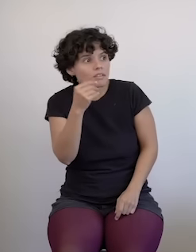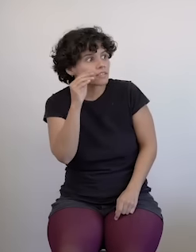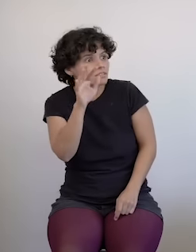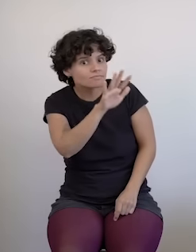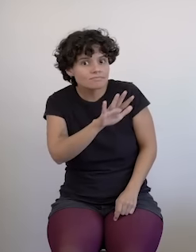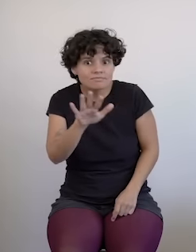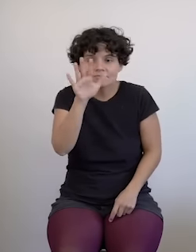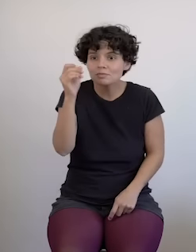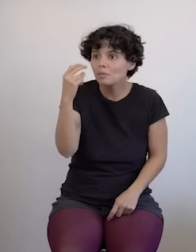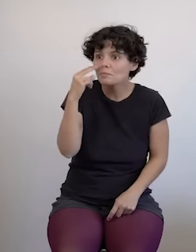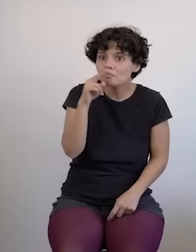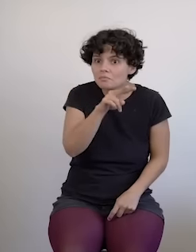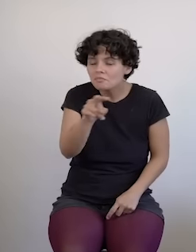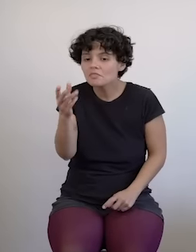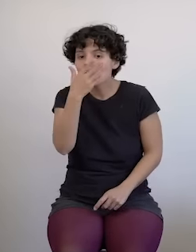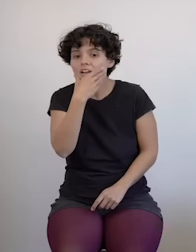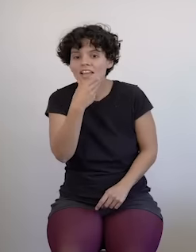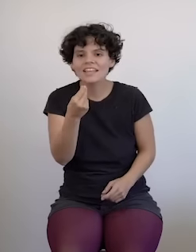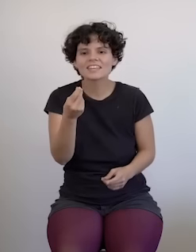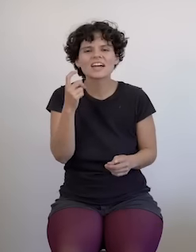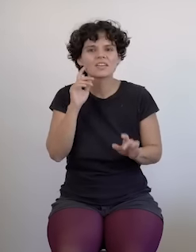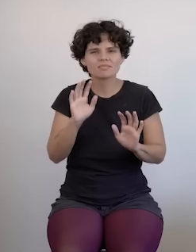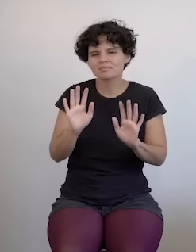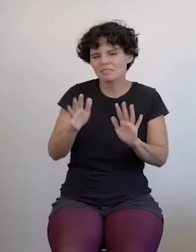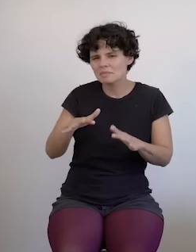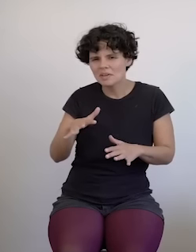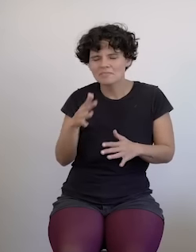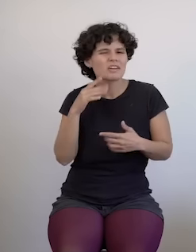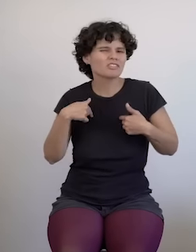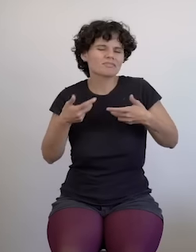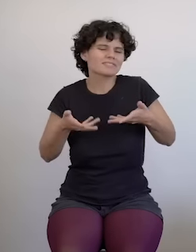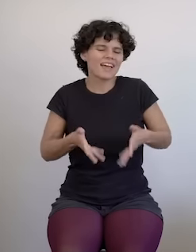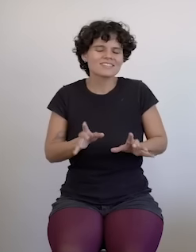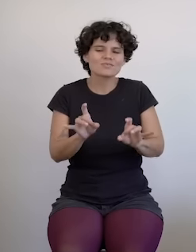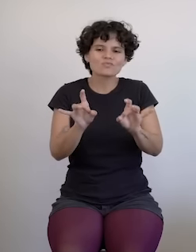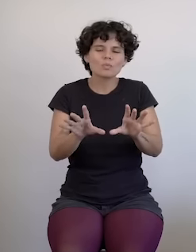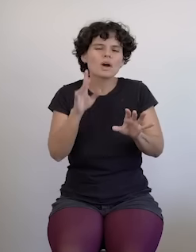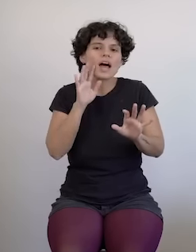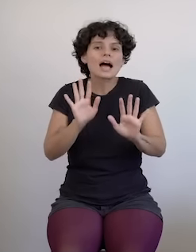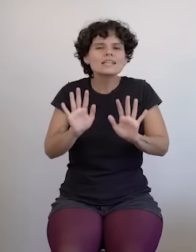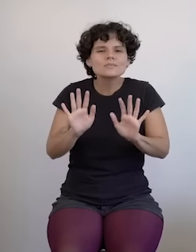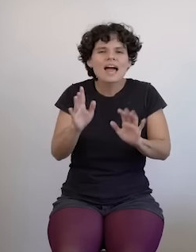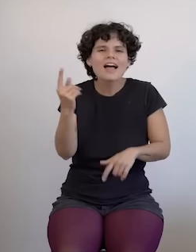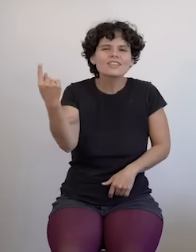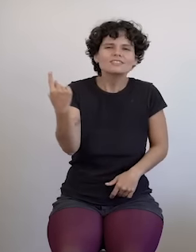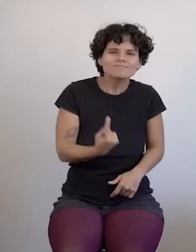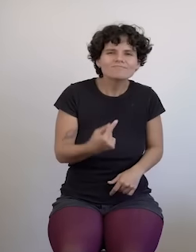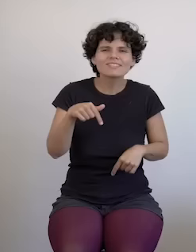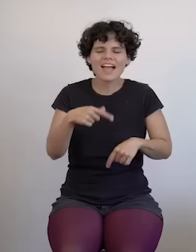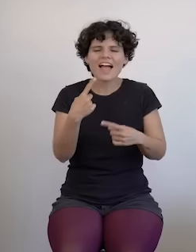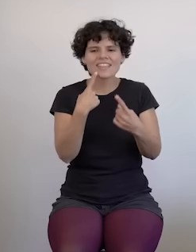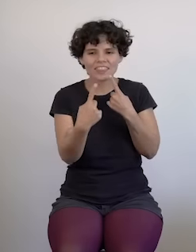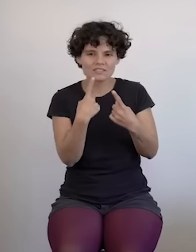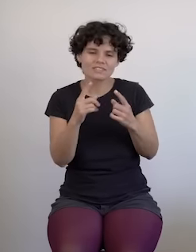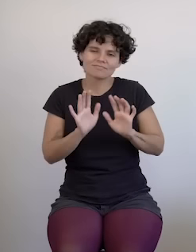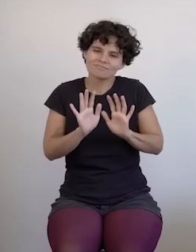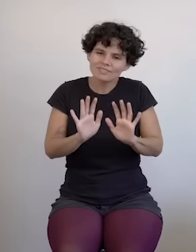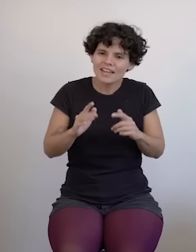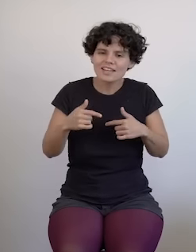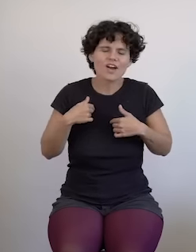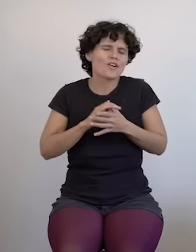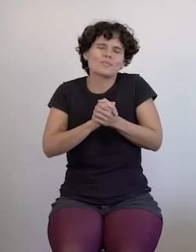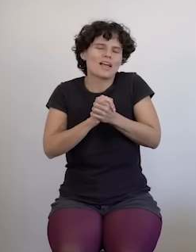acá. Bonito la lugar, la vista. ¿Carretera nerviosa está bien? Era poquito, pero nací para esto, bro. ¿Sí? Estaba esperando este momento igual, así